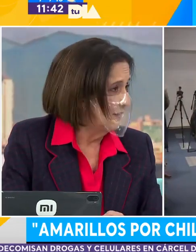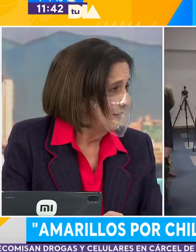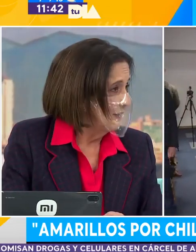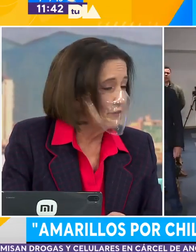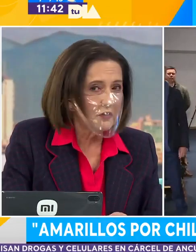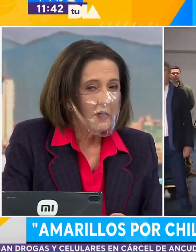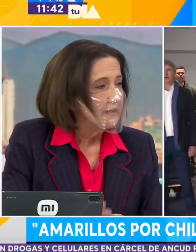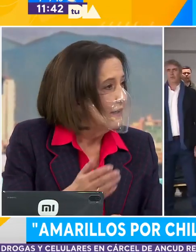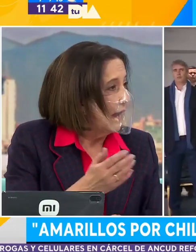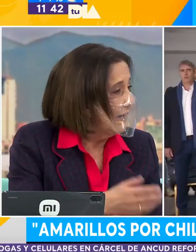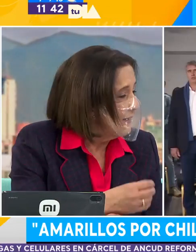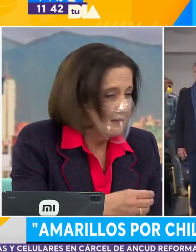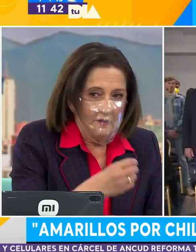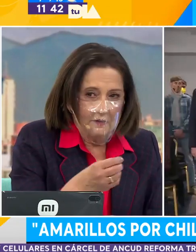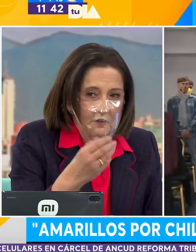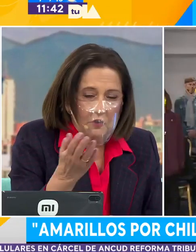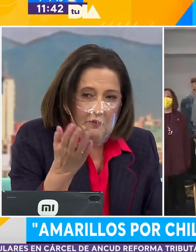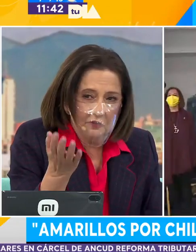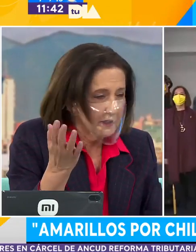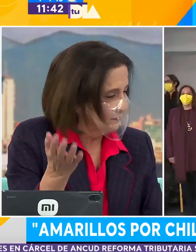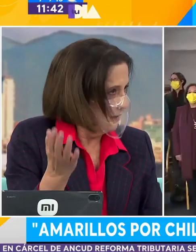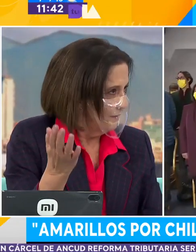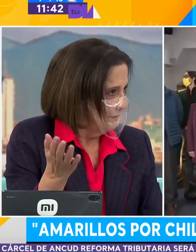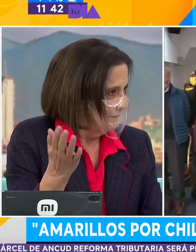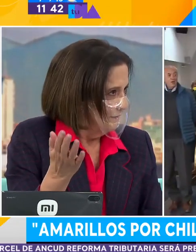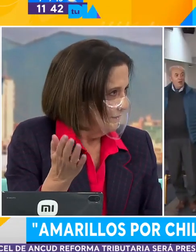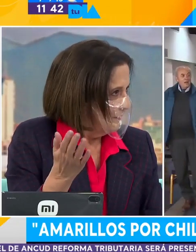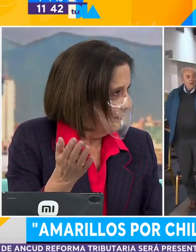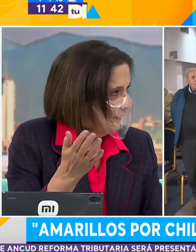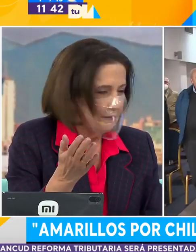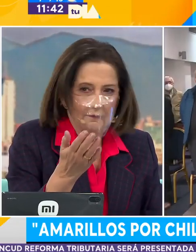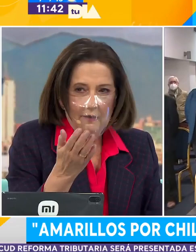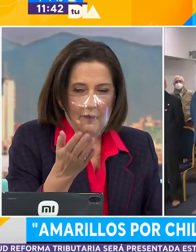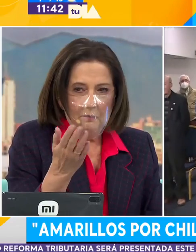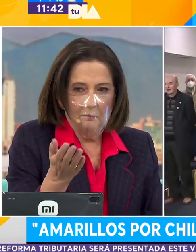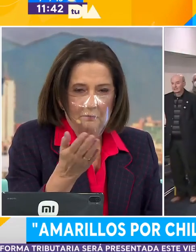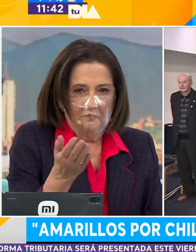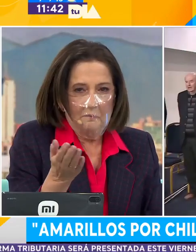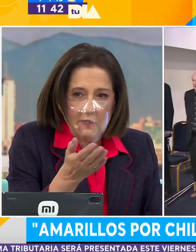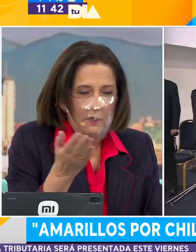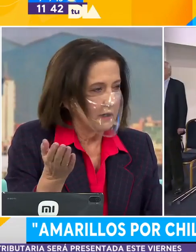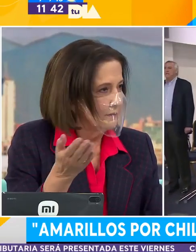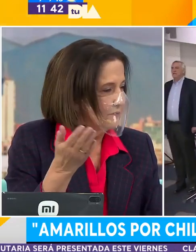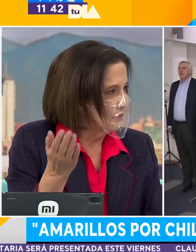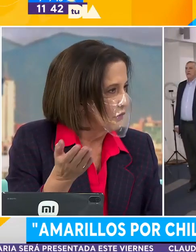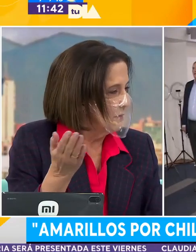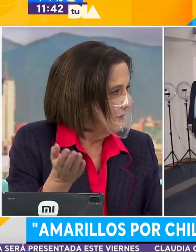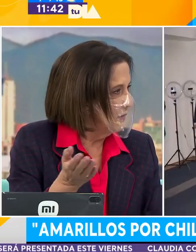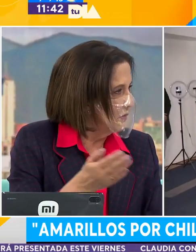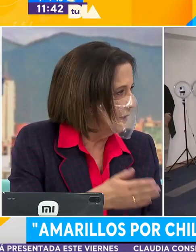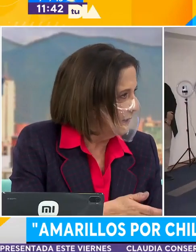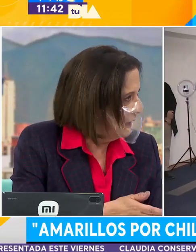FONASA. Entonces, y esto le afecta a las familias de